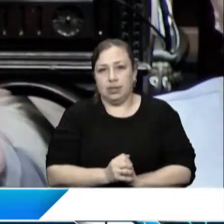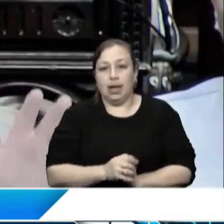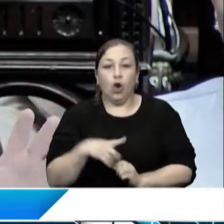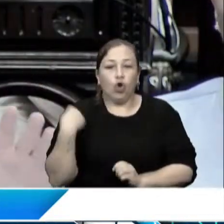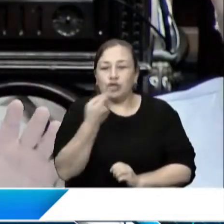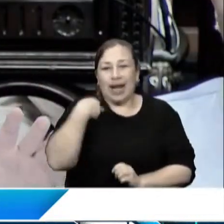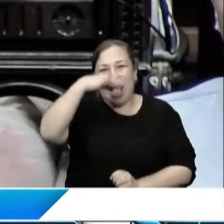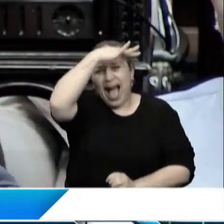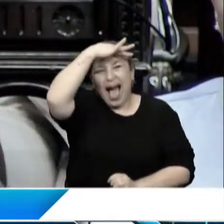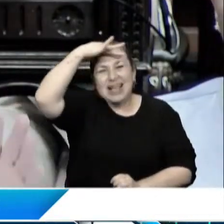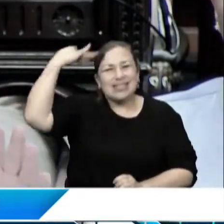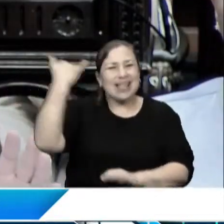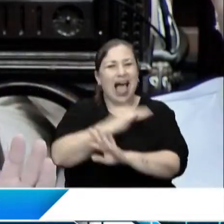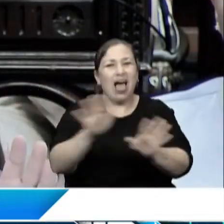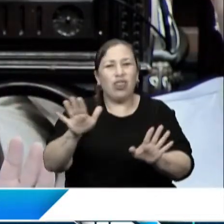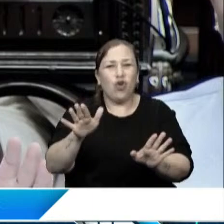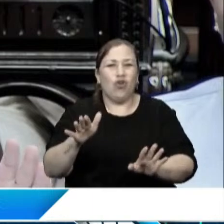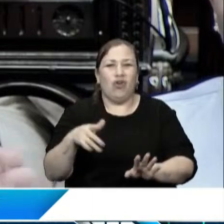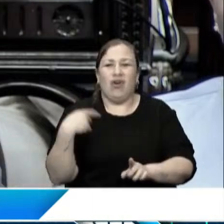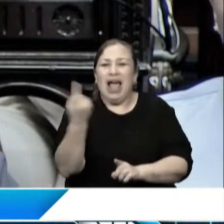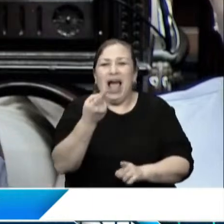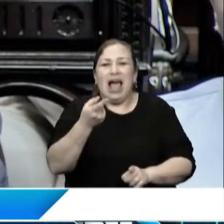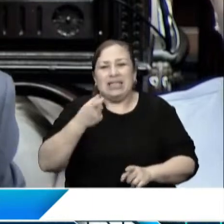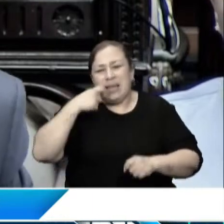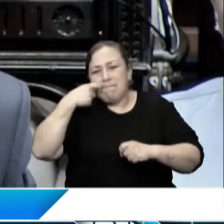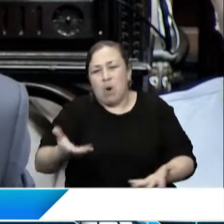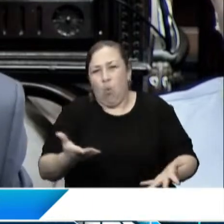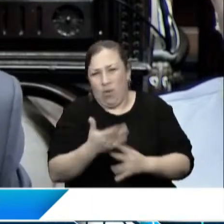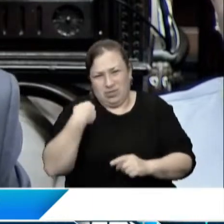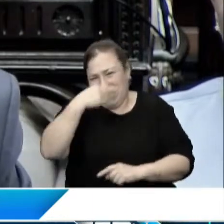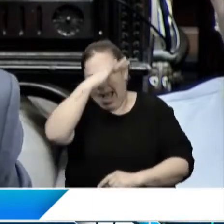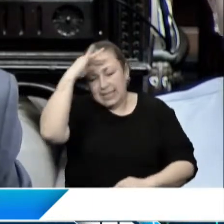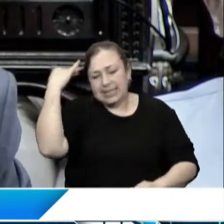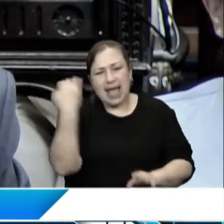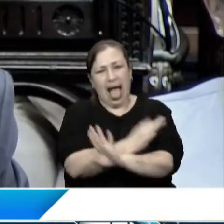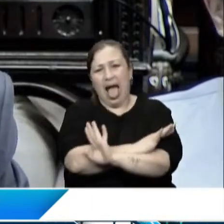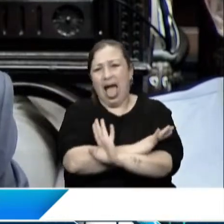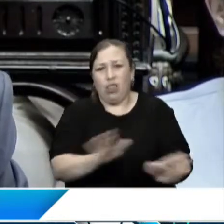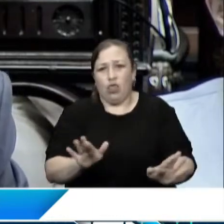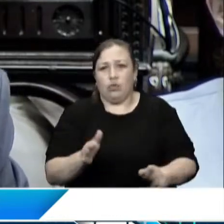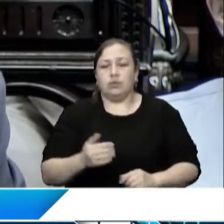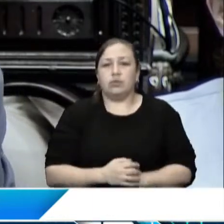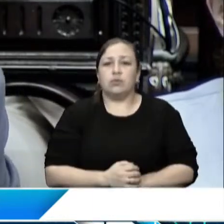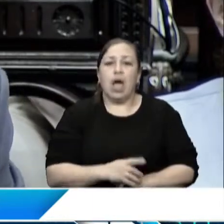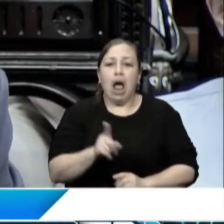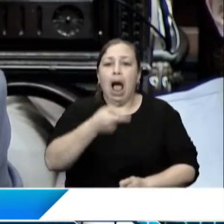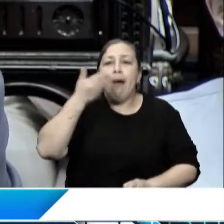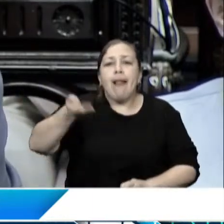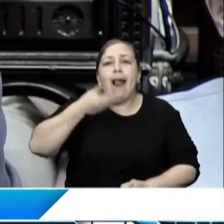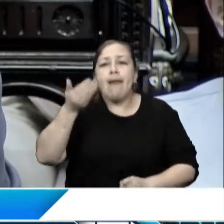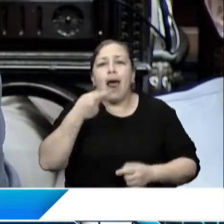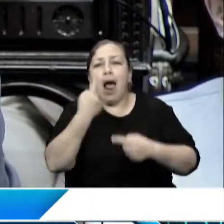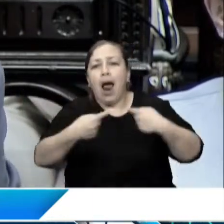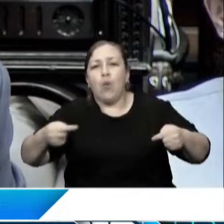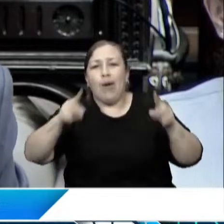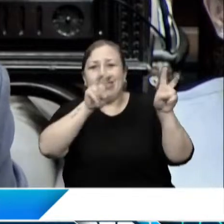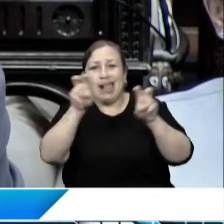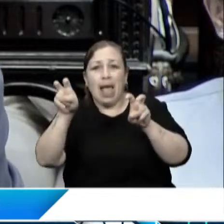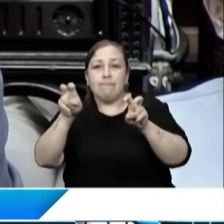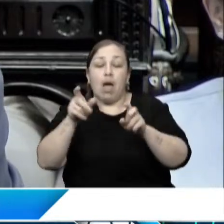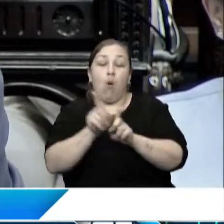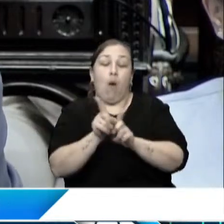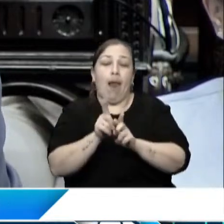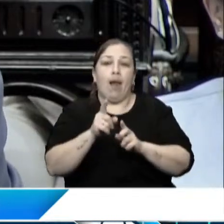Estamos hartos de la hipocresía. Estamos hartos de que se digan determinadas cosas en las